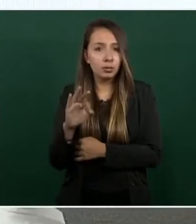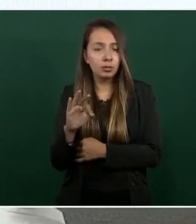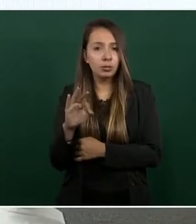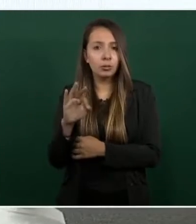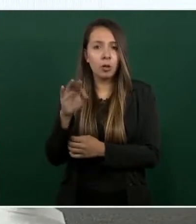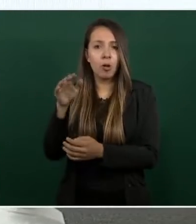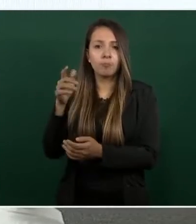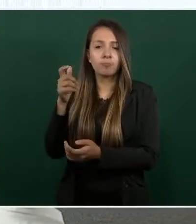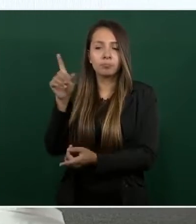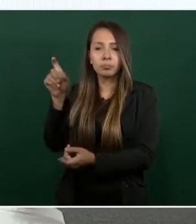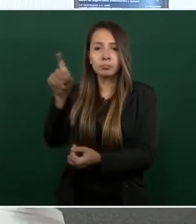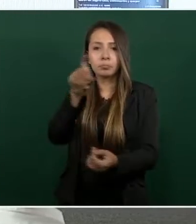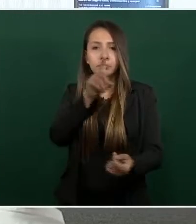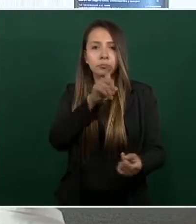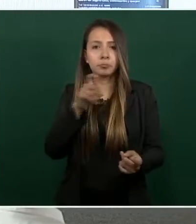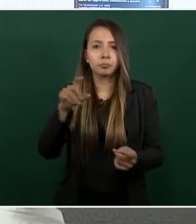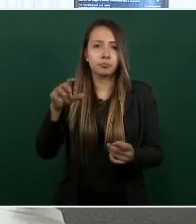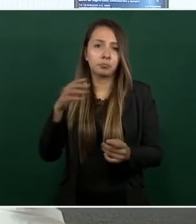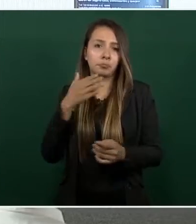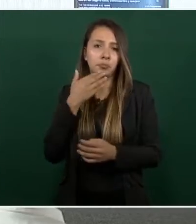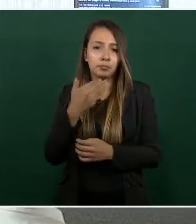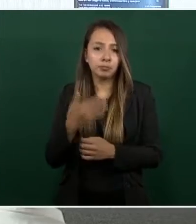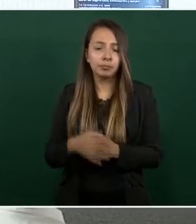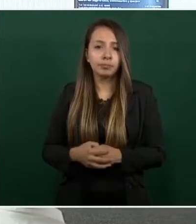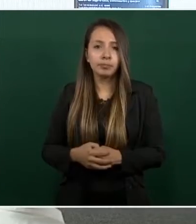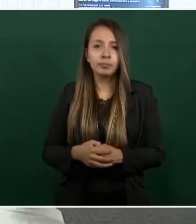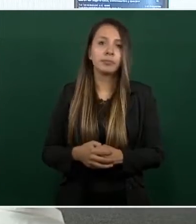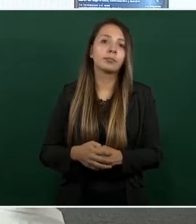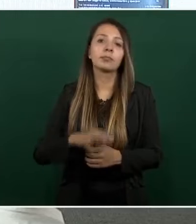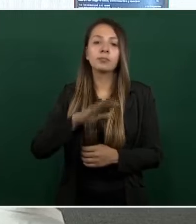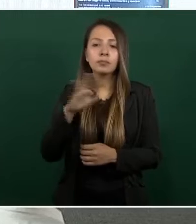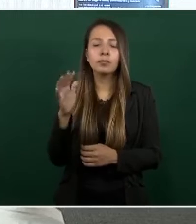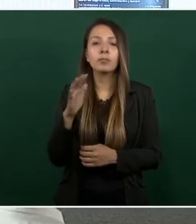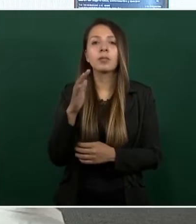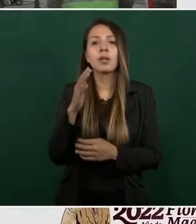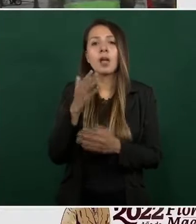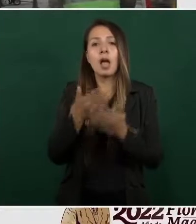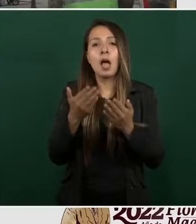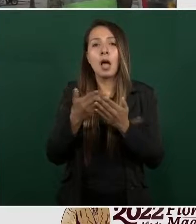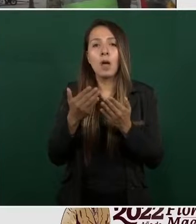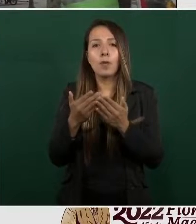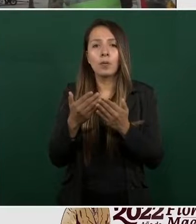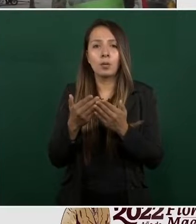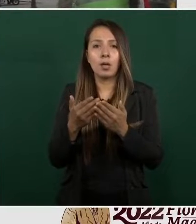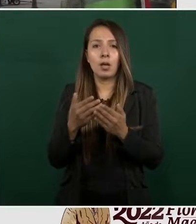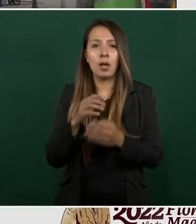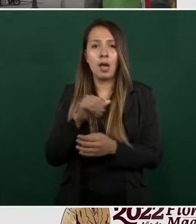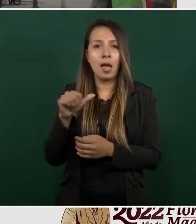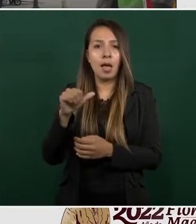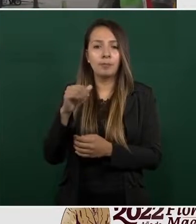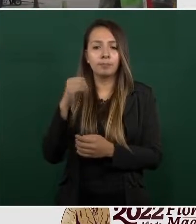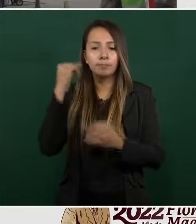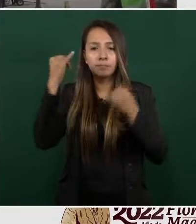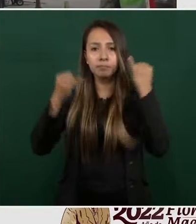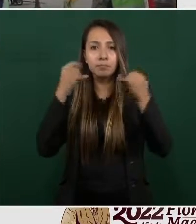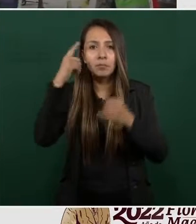recaudación. La que sigue, por favor. En lo que se refiere a la Coordinadora Estratégica de Seguridad Aeroportuaria y Unidad de